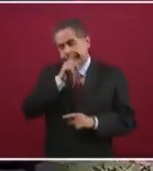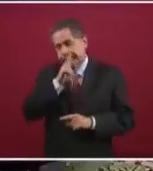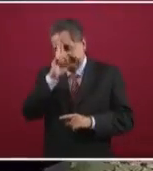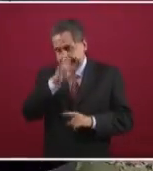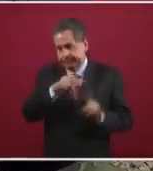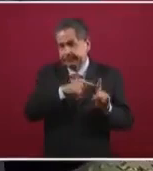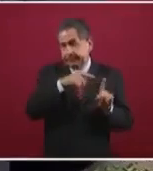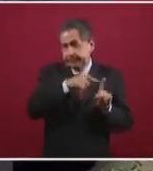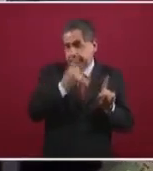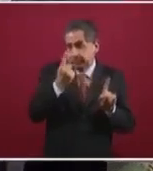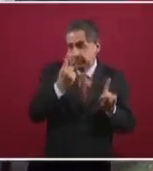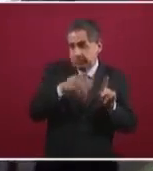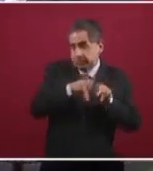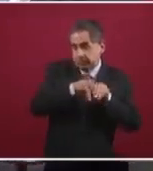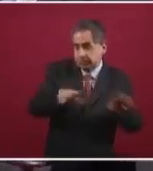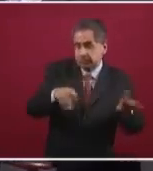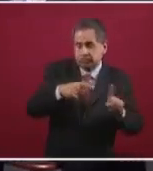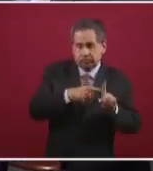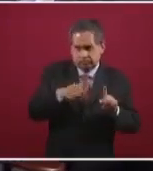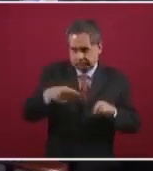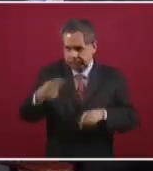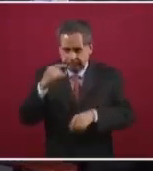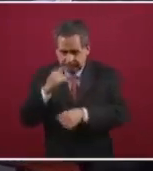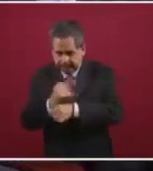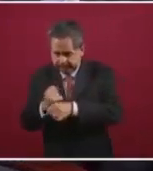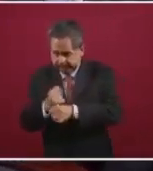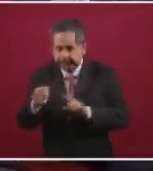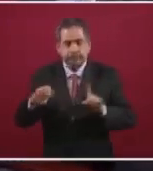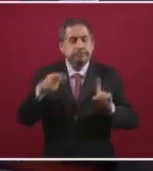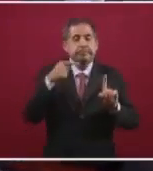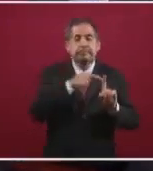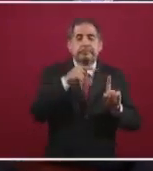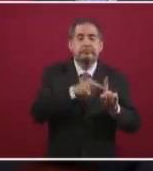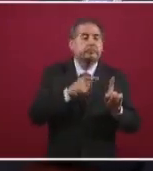decir, y ahí se los dejo de tarea,